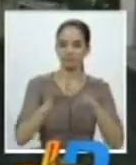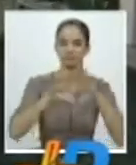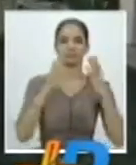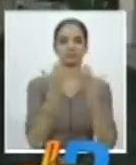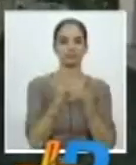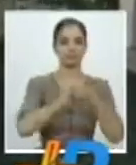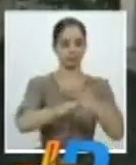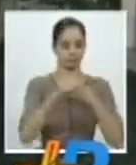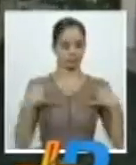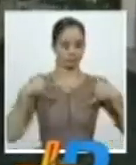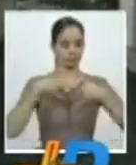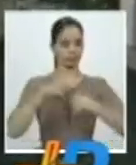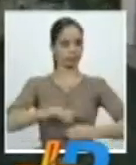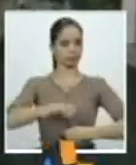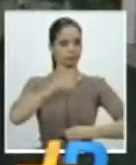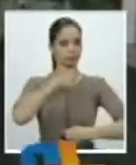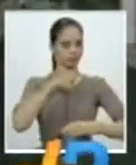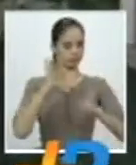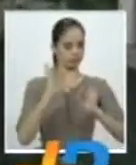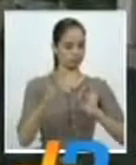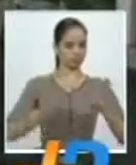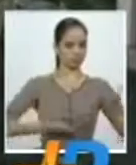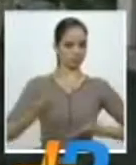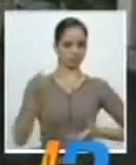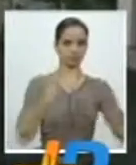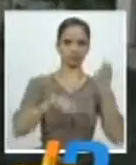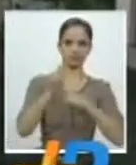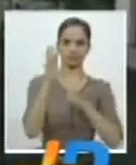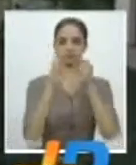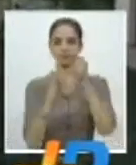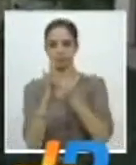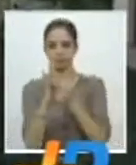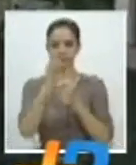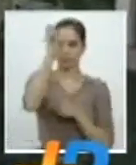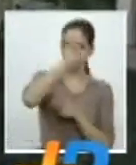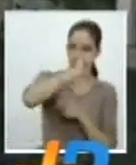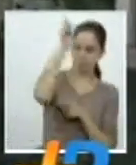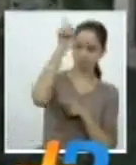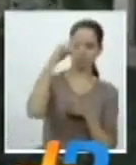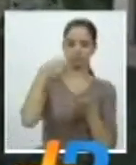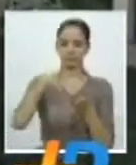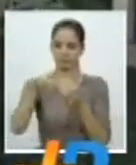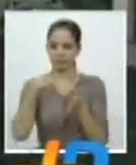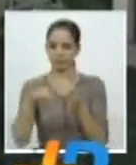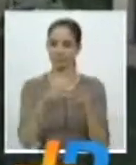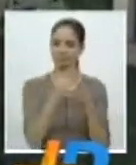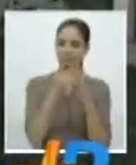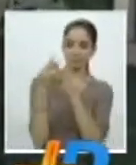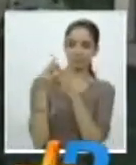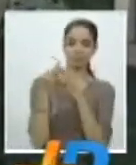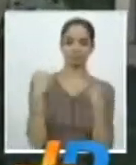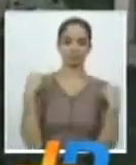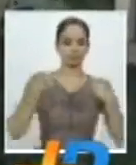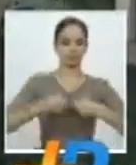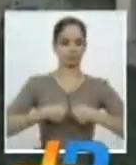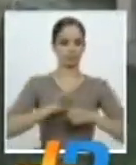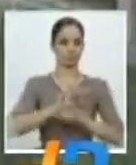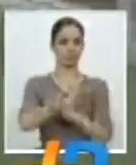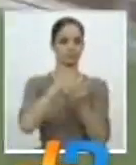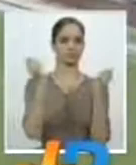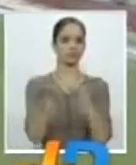gala de Orlando Marmoleco, la mejor tienda de trajes exclusivos para bodas, grados, fiestas y ceremonias especiales, cambio de uniforme en la selección